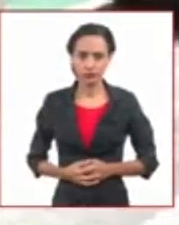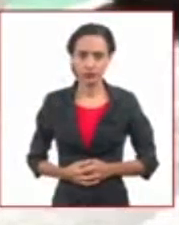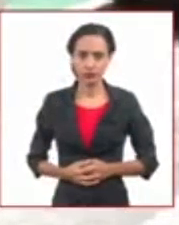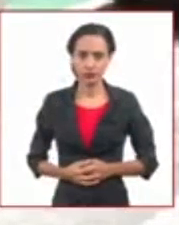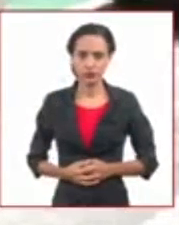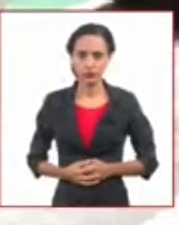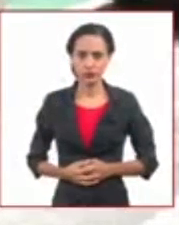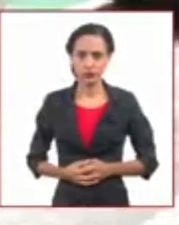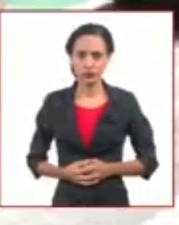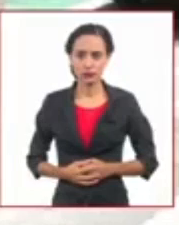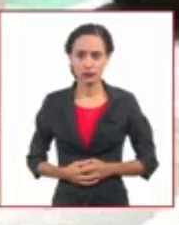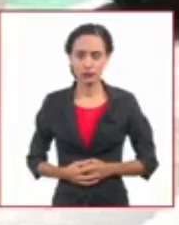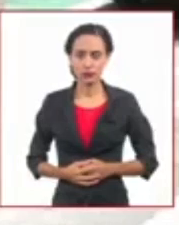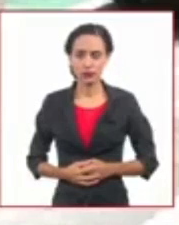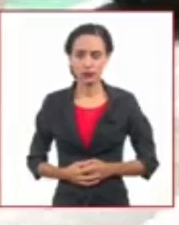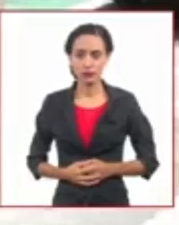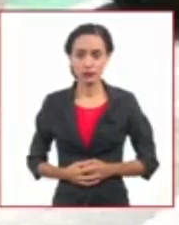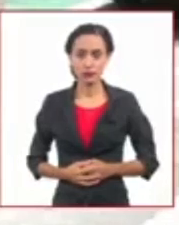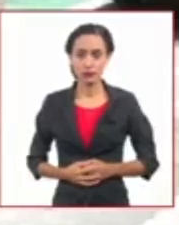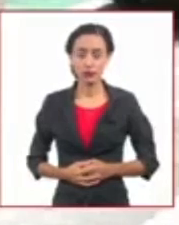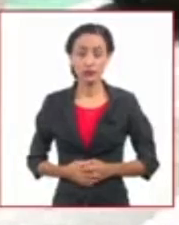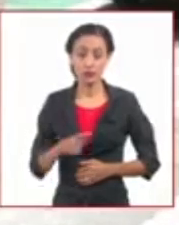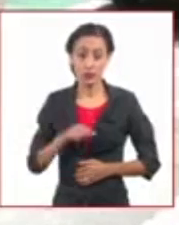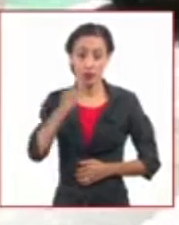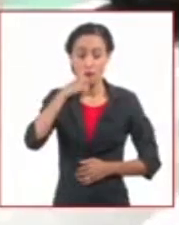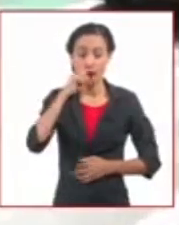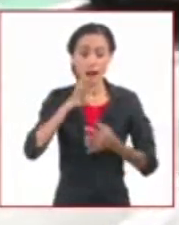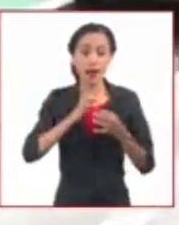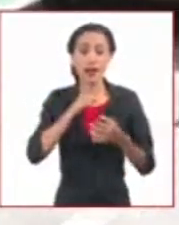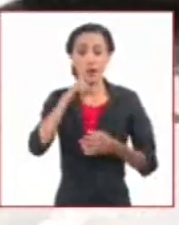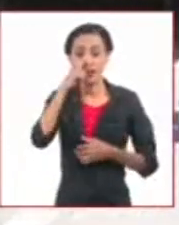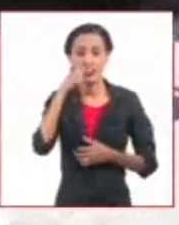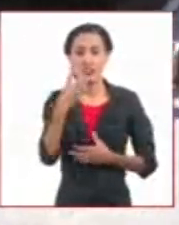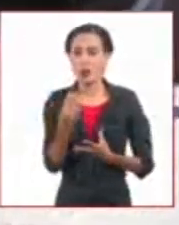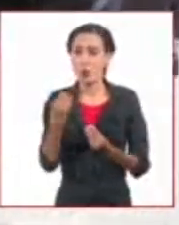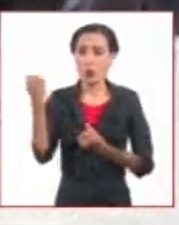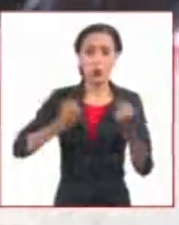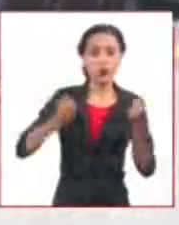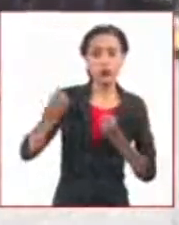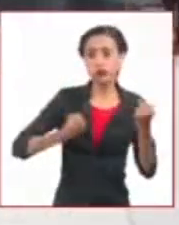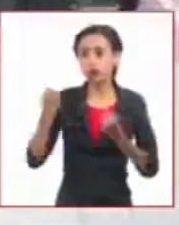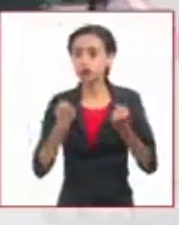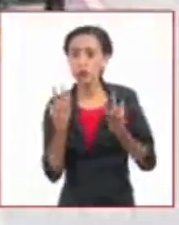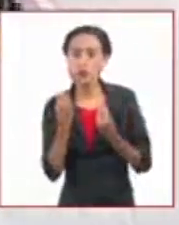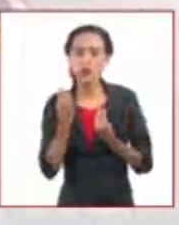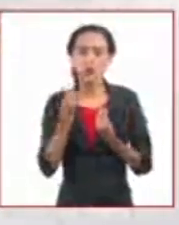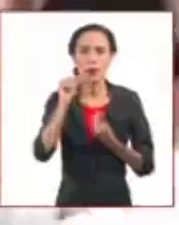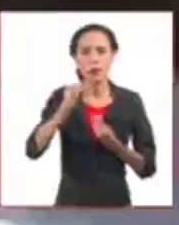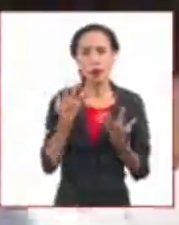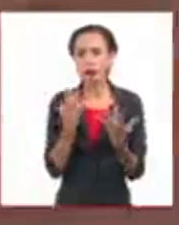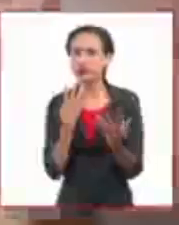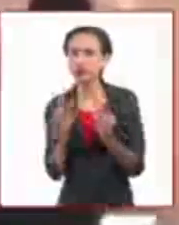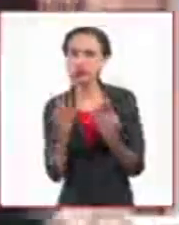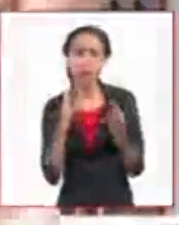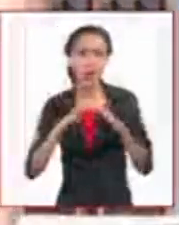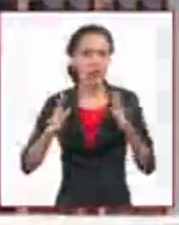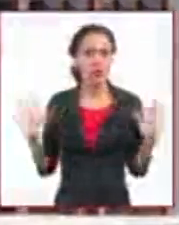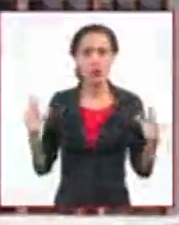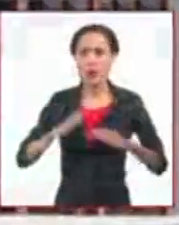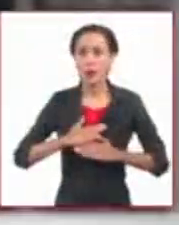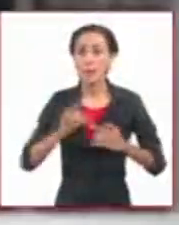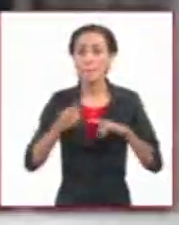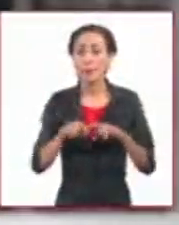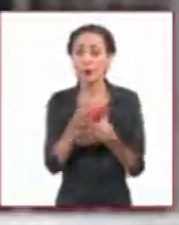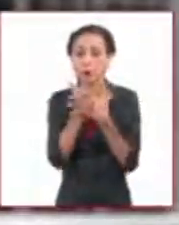el centro de los ángeles se caracteriza por su caótico tráfico y trasiego de personas sin hogar sin embargo desaparecieron debido